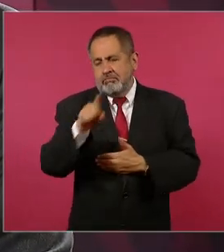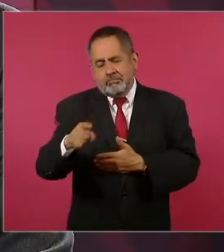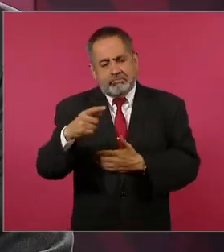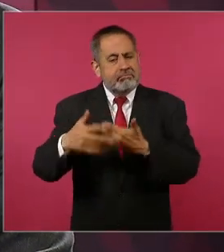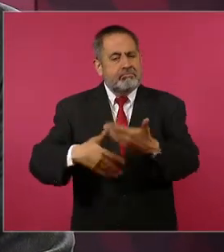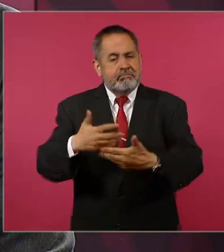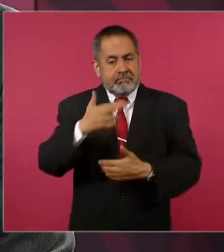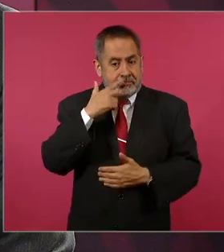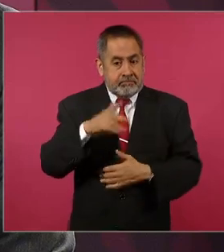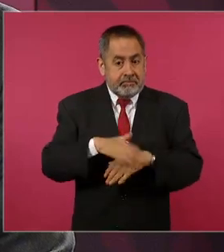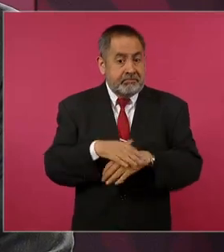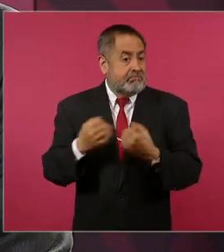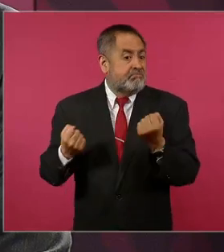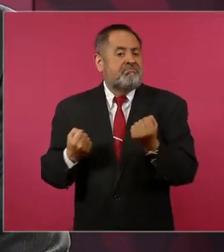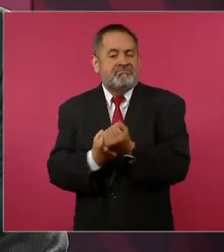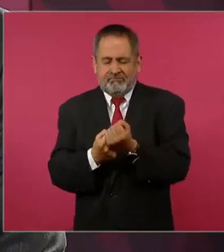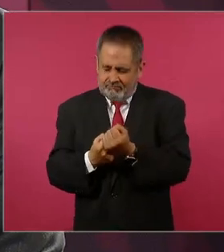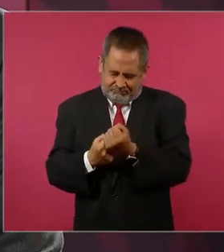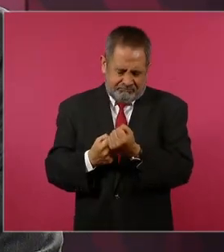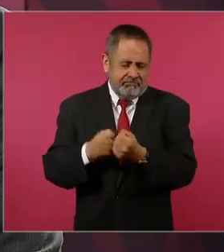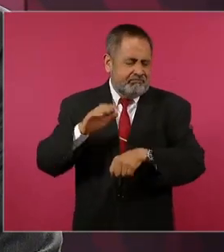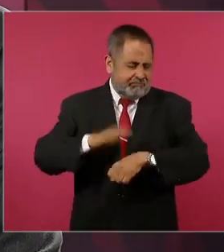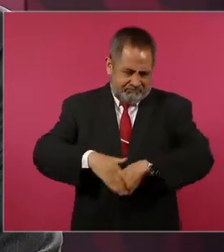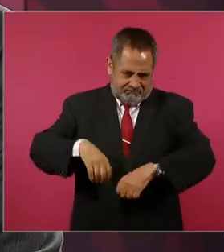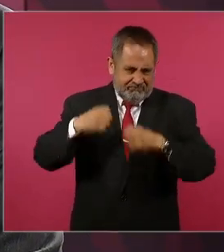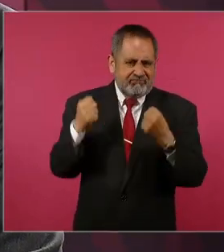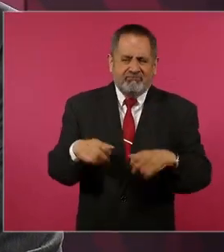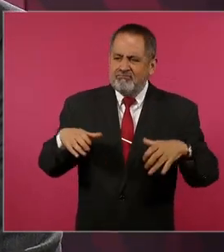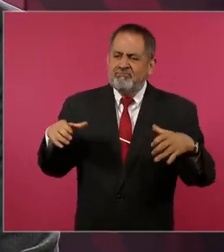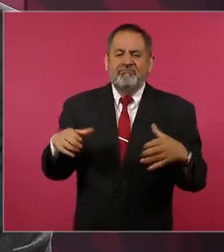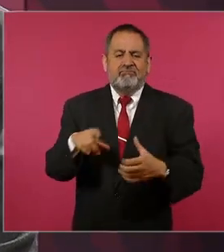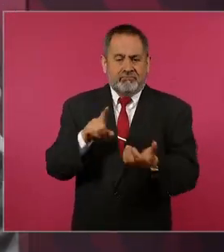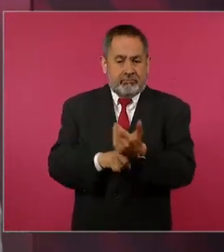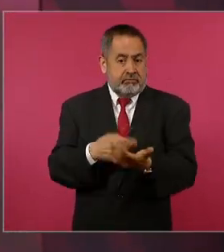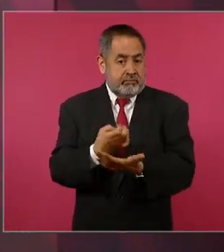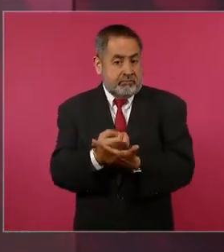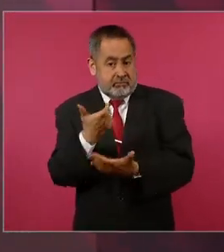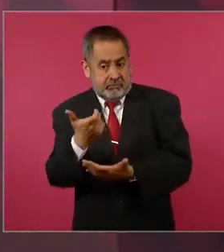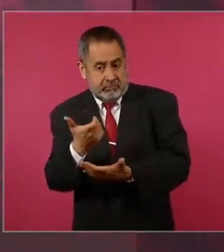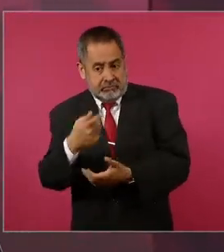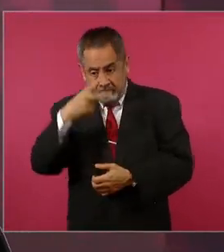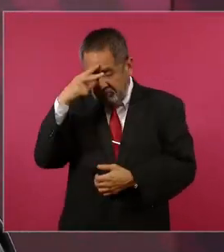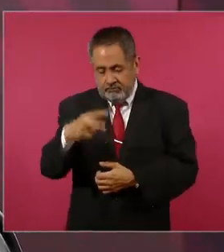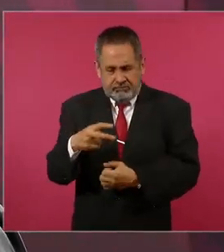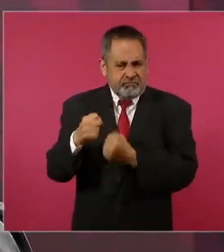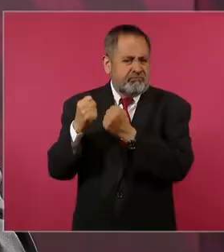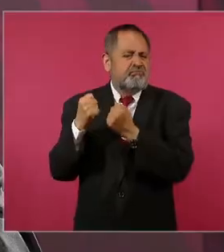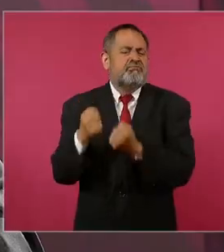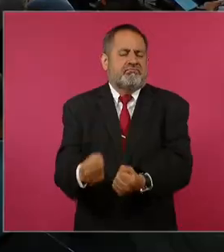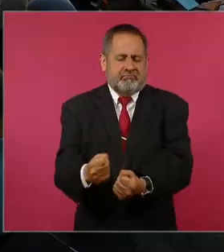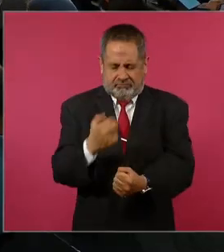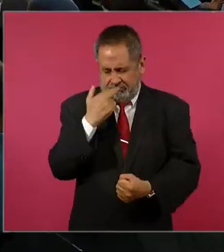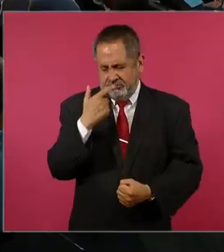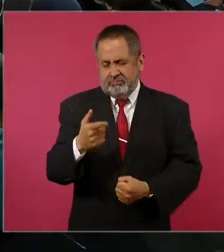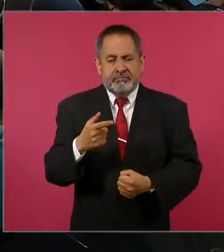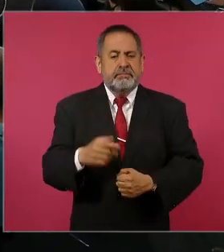se va a fortalecer aún más la economía de México.